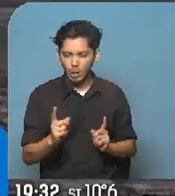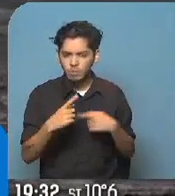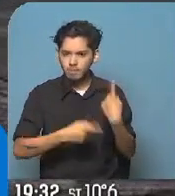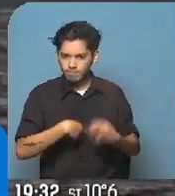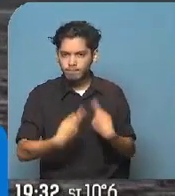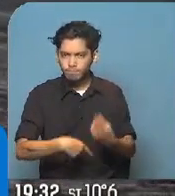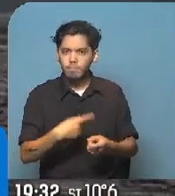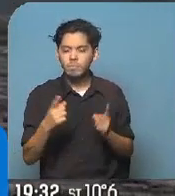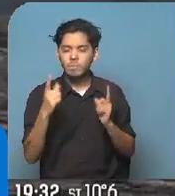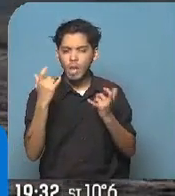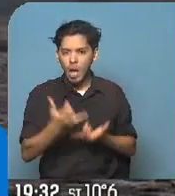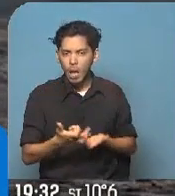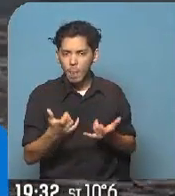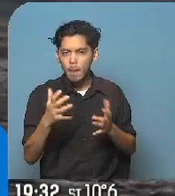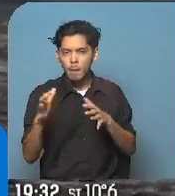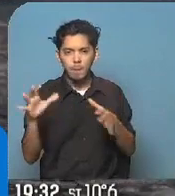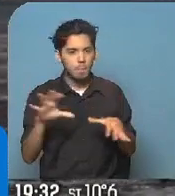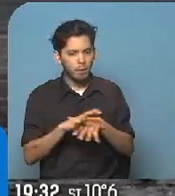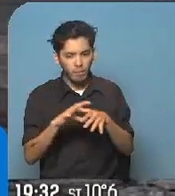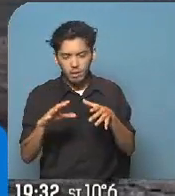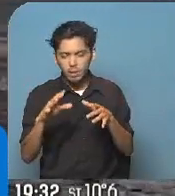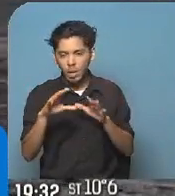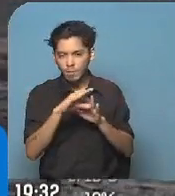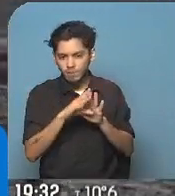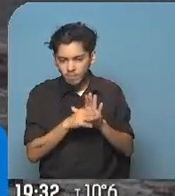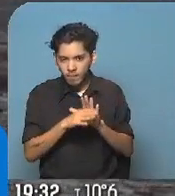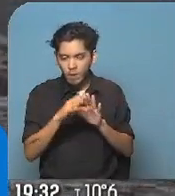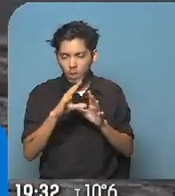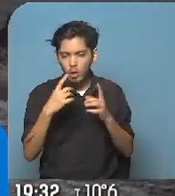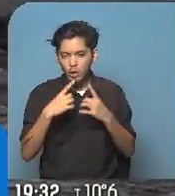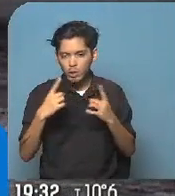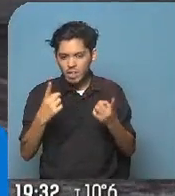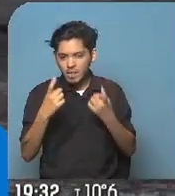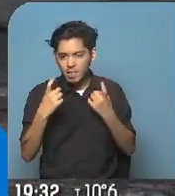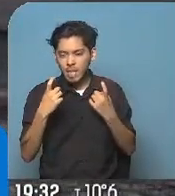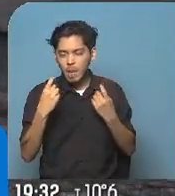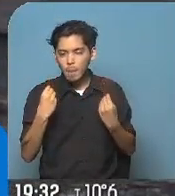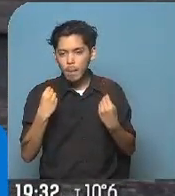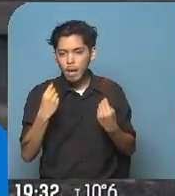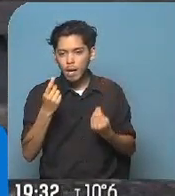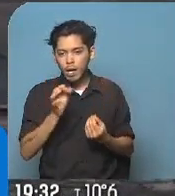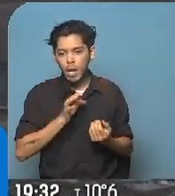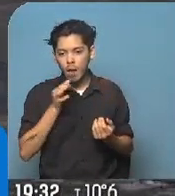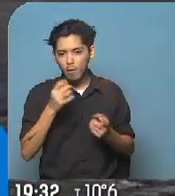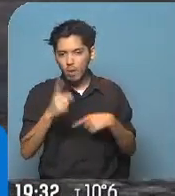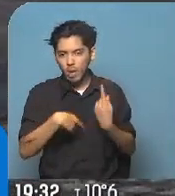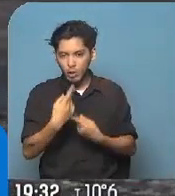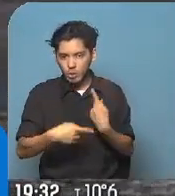crea las condiciones para la vida durante largos periodos de tiempo.